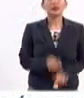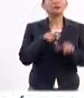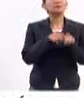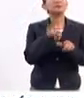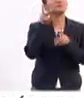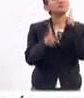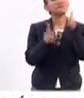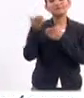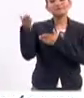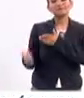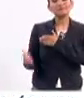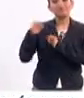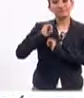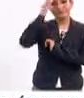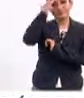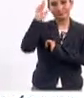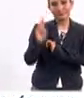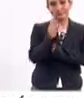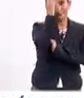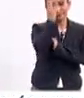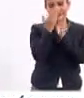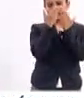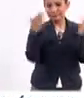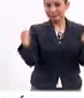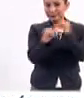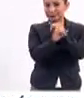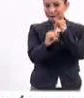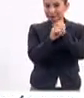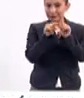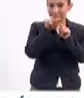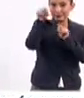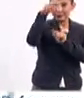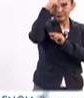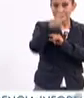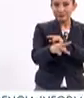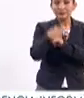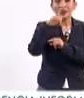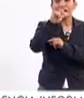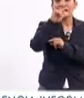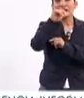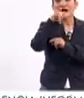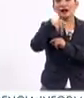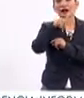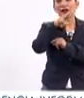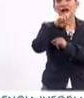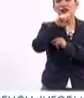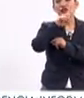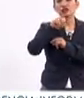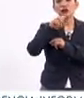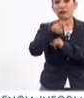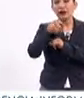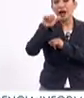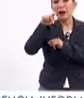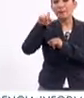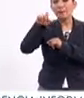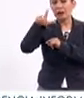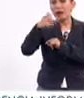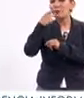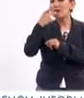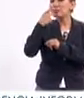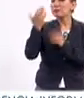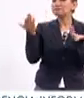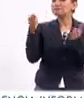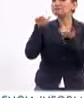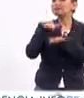Seguimos platicando con la rectora de la Universidad Abierta y a Distancia de México, Lilian Krasov-Appel. Y bueno, pues estamos